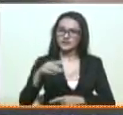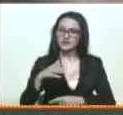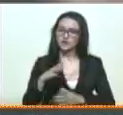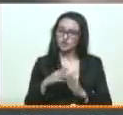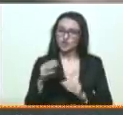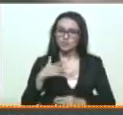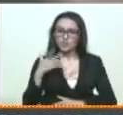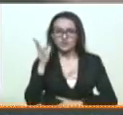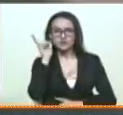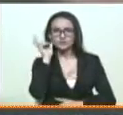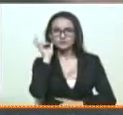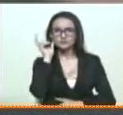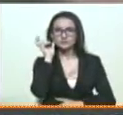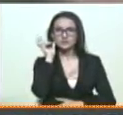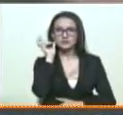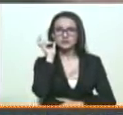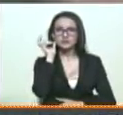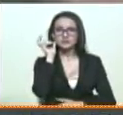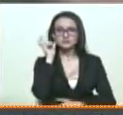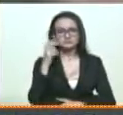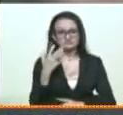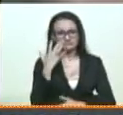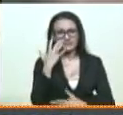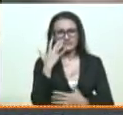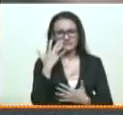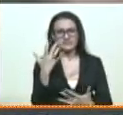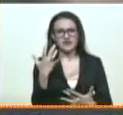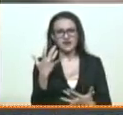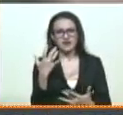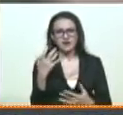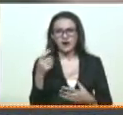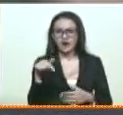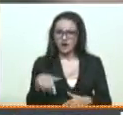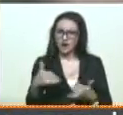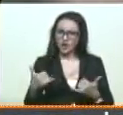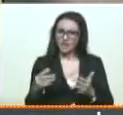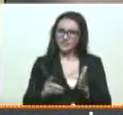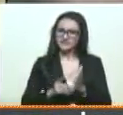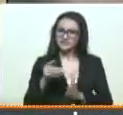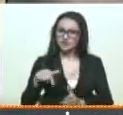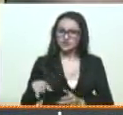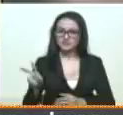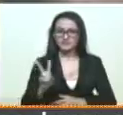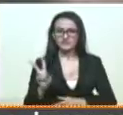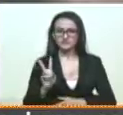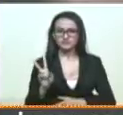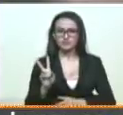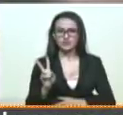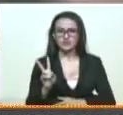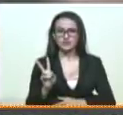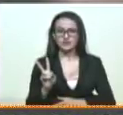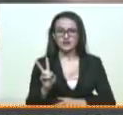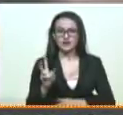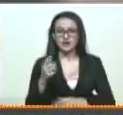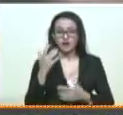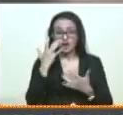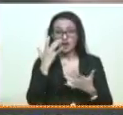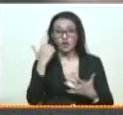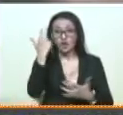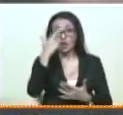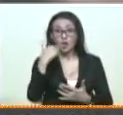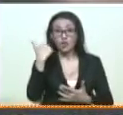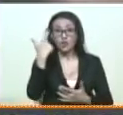escucharles, a que observen lo que está en desarrollo en Venezuela con los ojos del tiempo histórico,